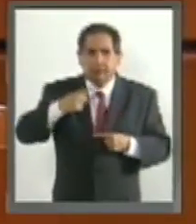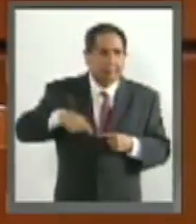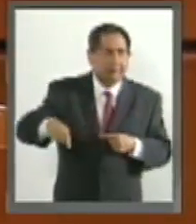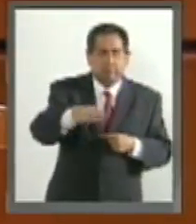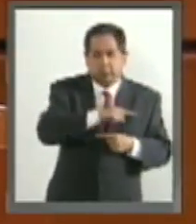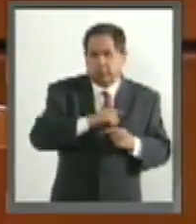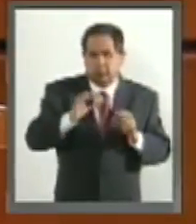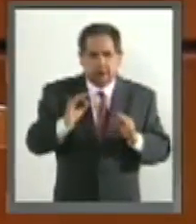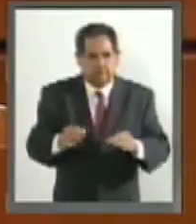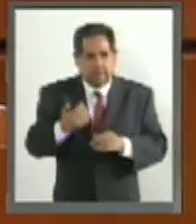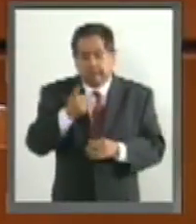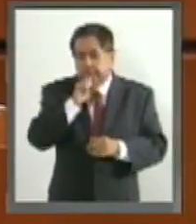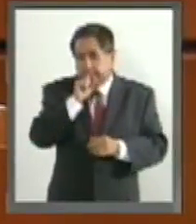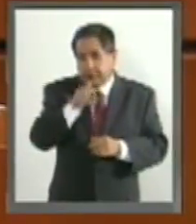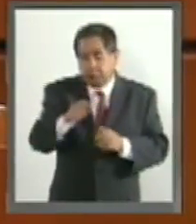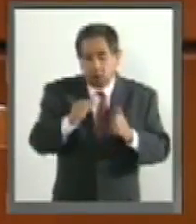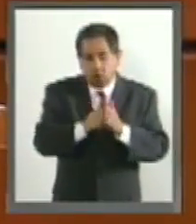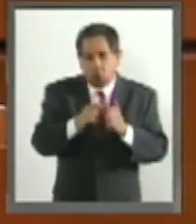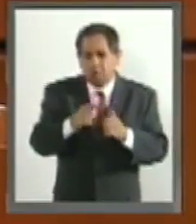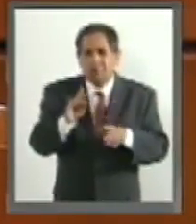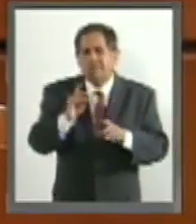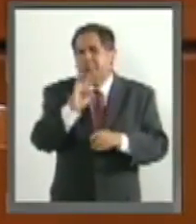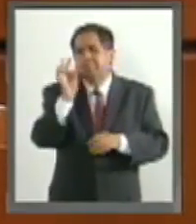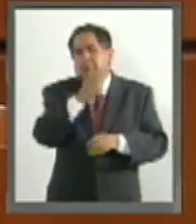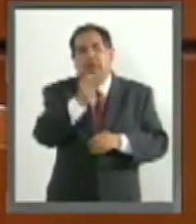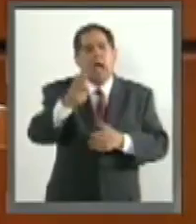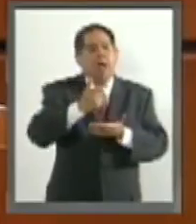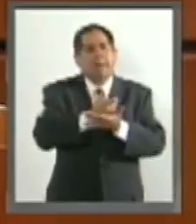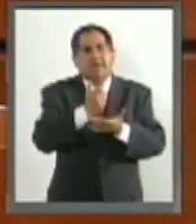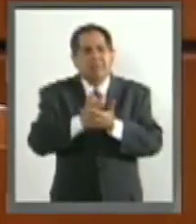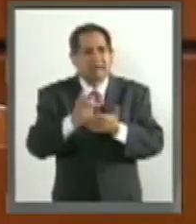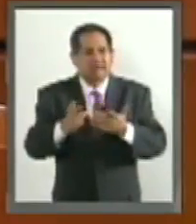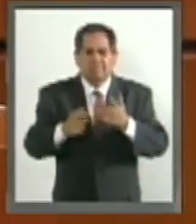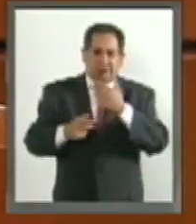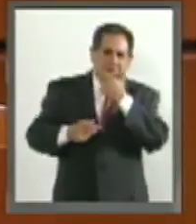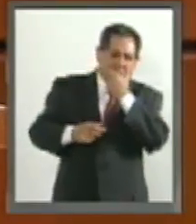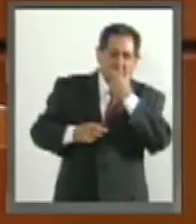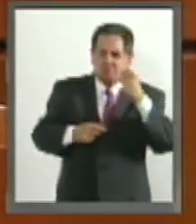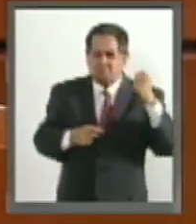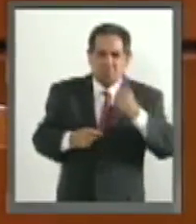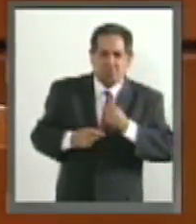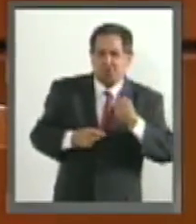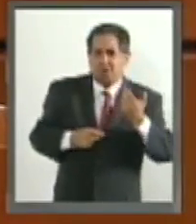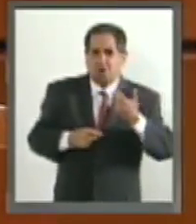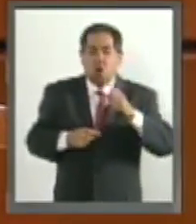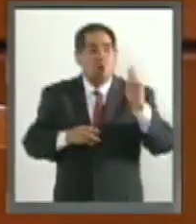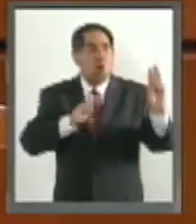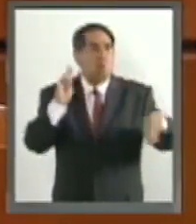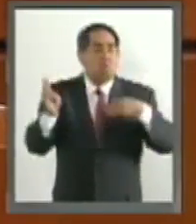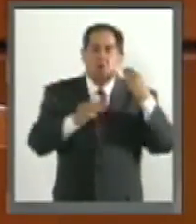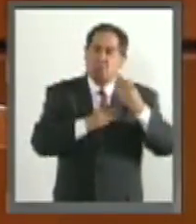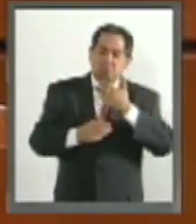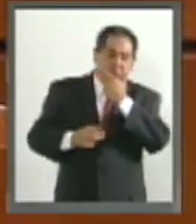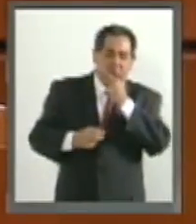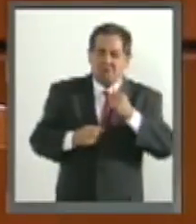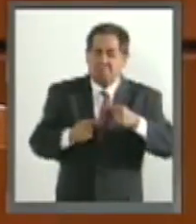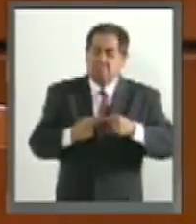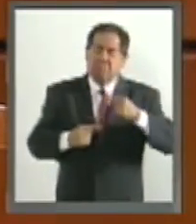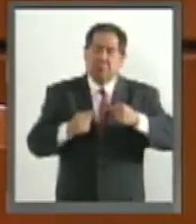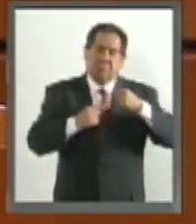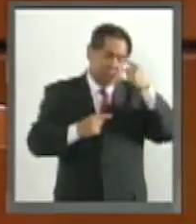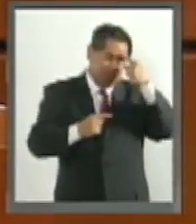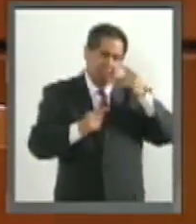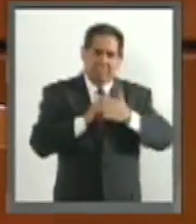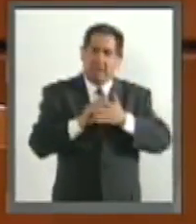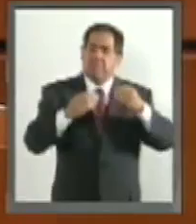y que ante amenazas misóginas ante amenazas mundiales de retroceder en